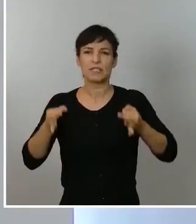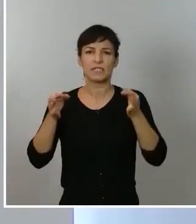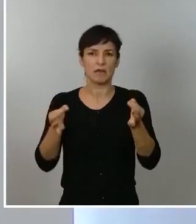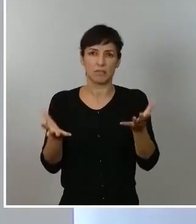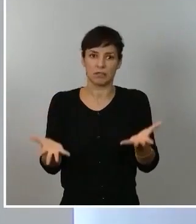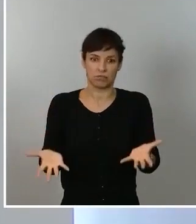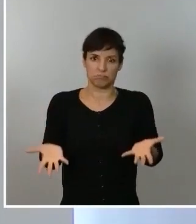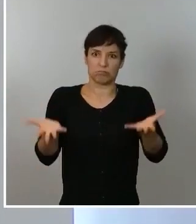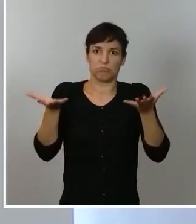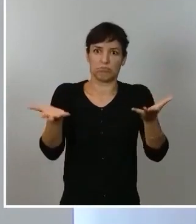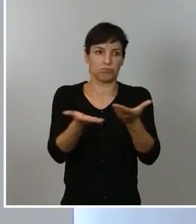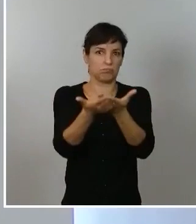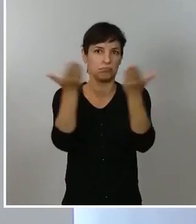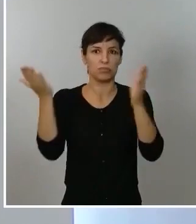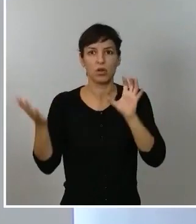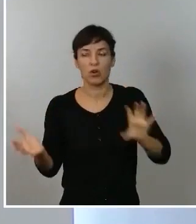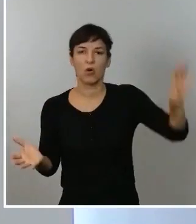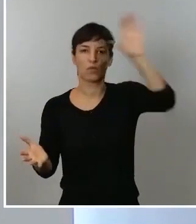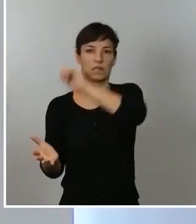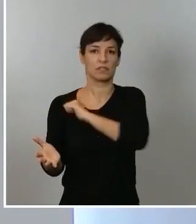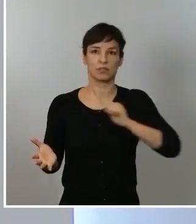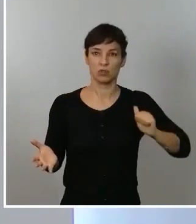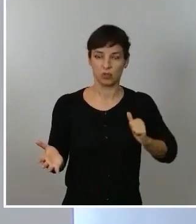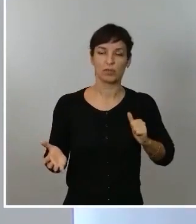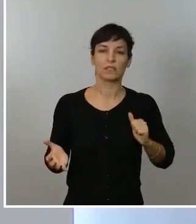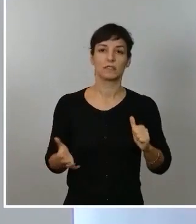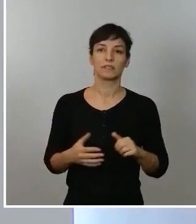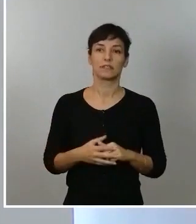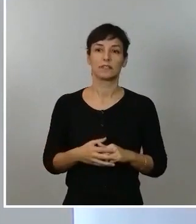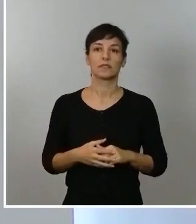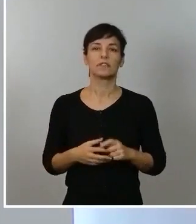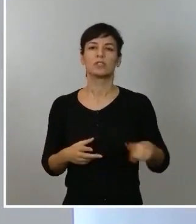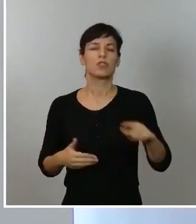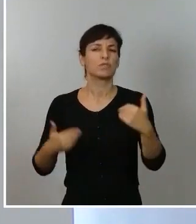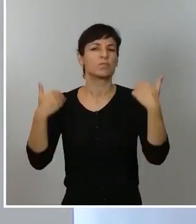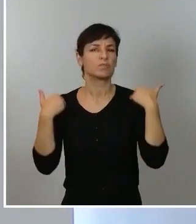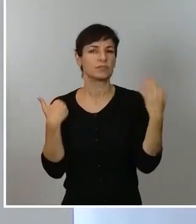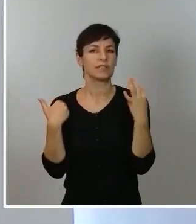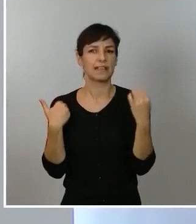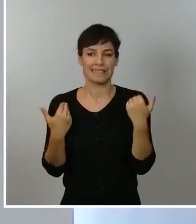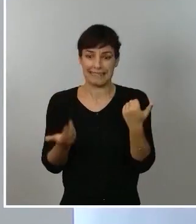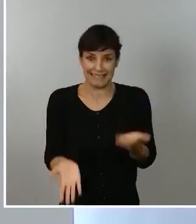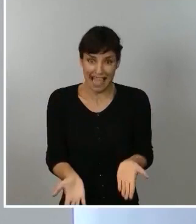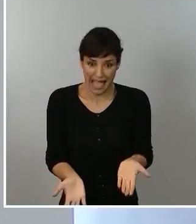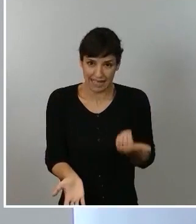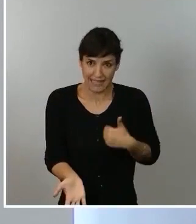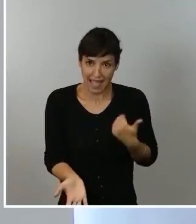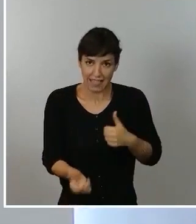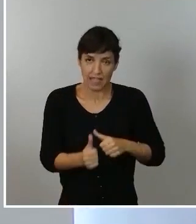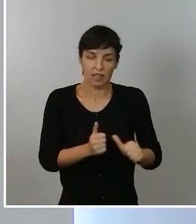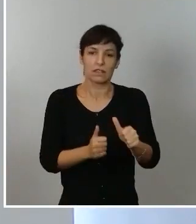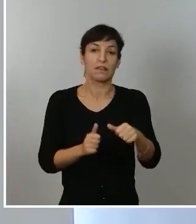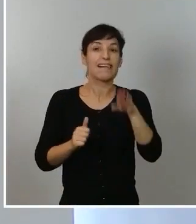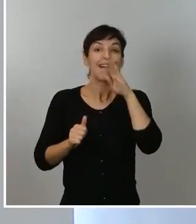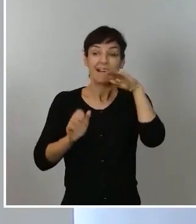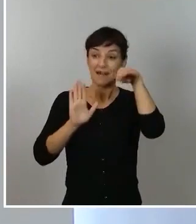do conjunto das comunidades autónomas, van a garantizar, como digo, de inmediato todas as medidas contempladas en